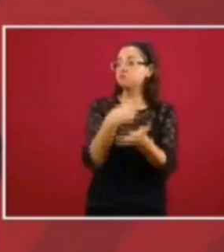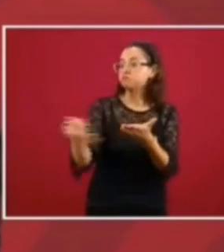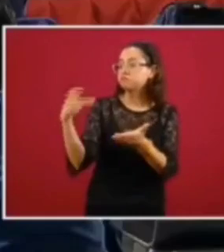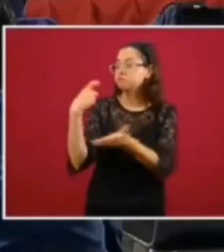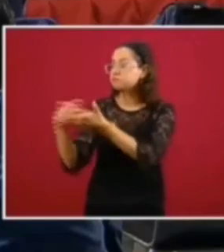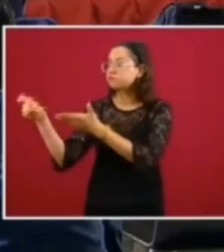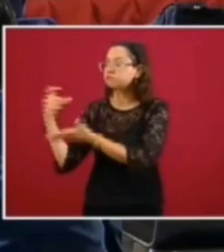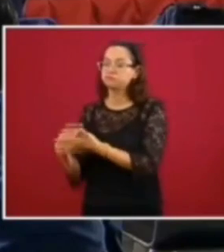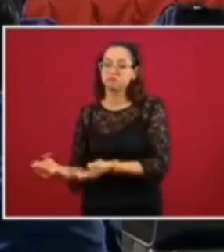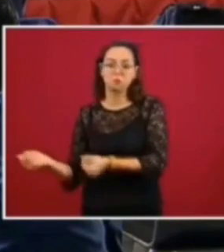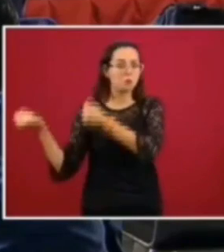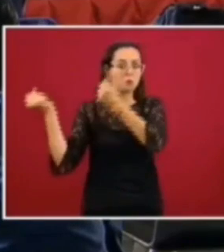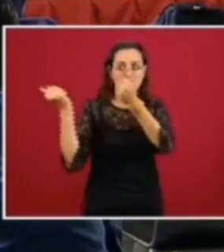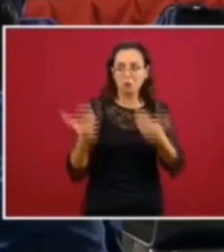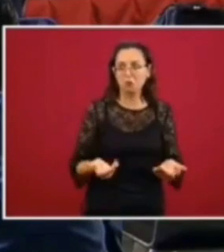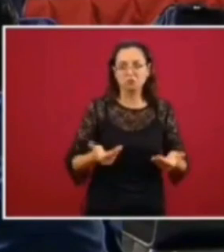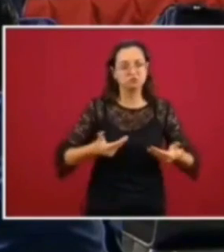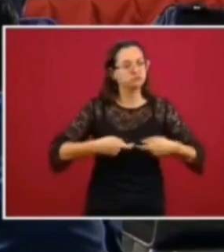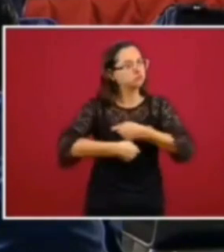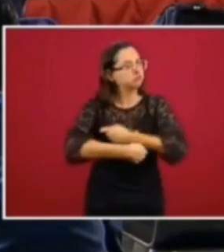es para todos.